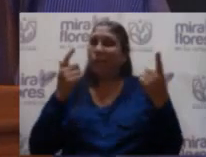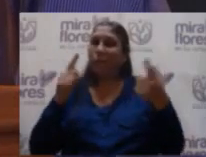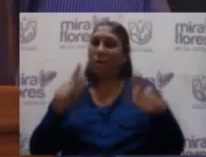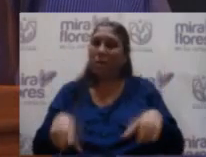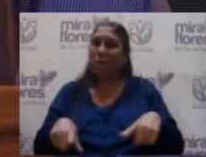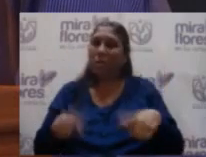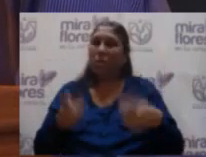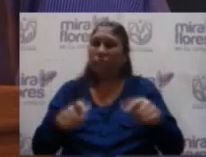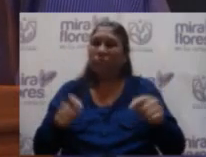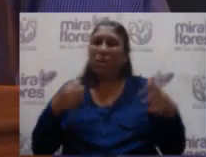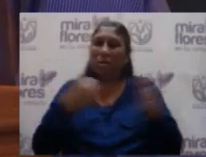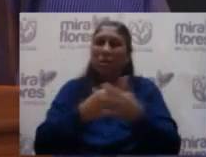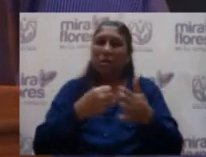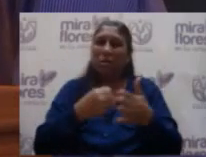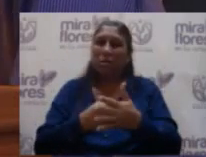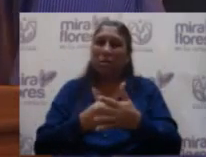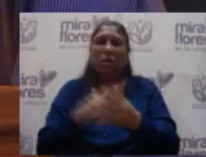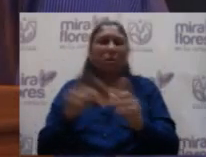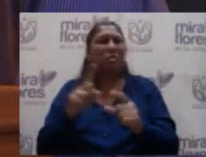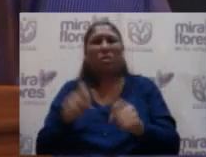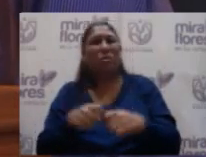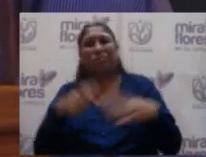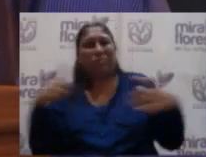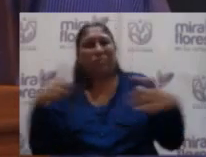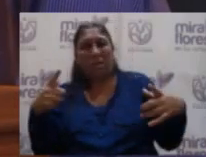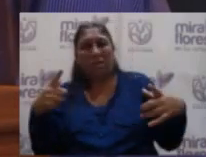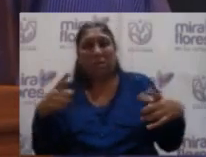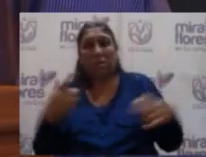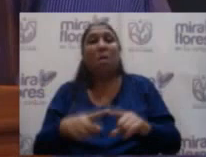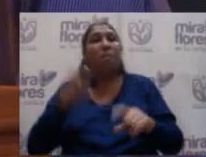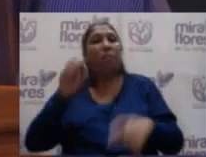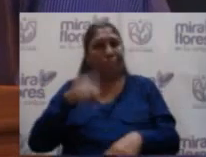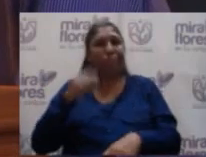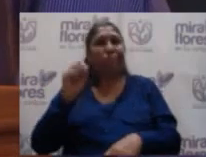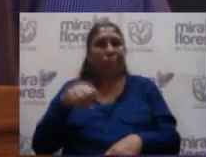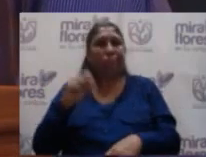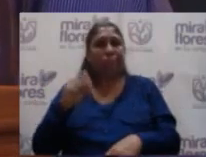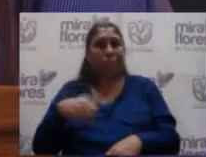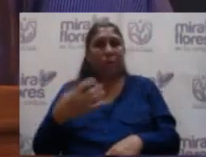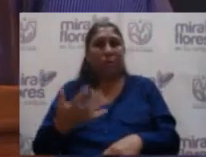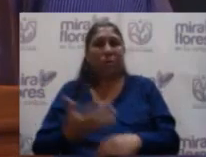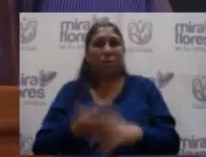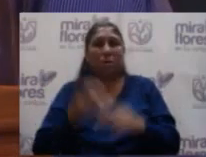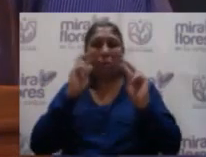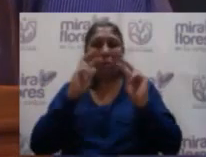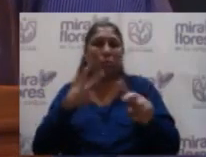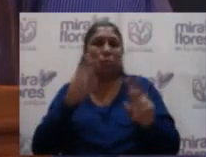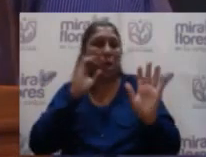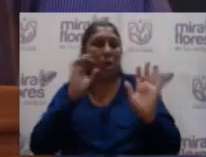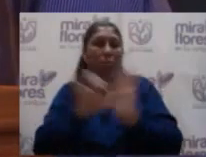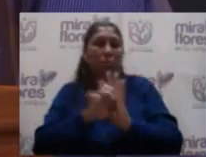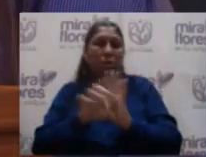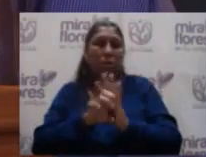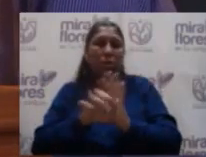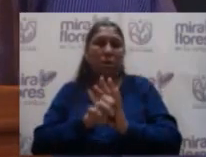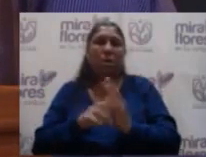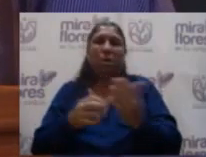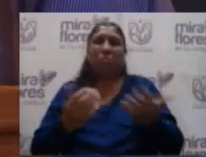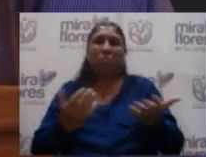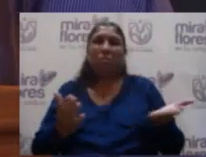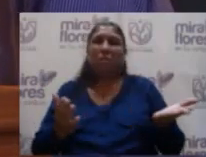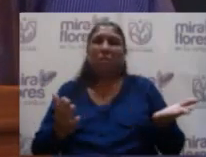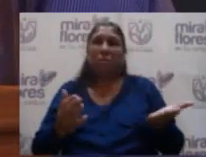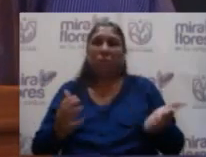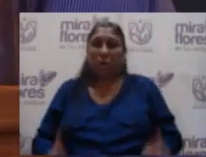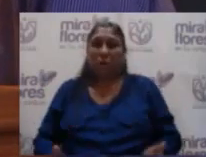no accidentes graves, pero sí, sí podemos ver, por ejemplo, que los tachones